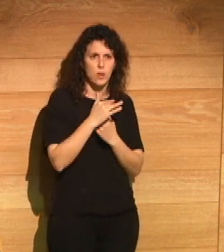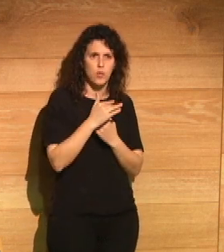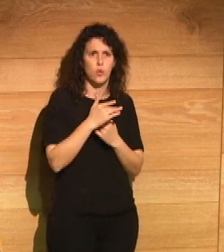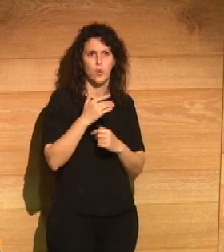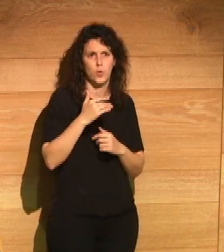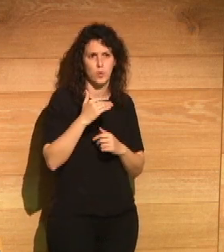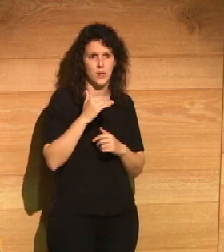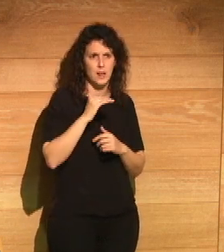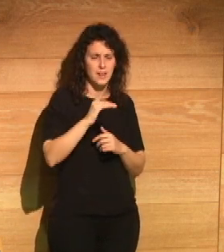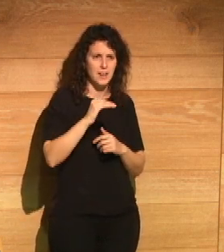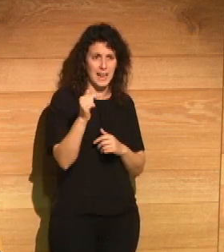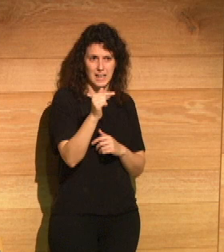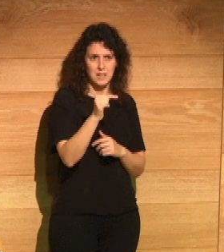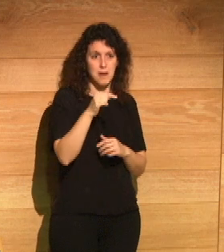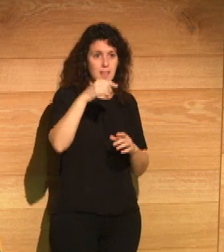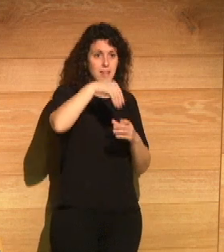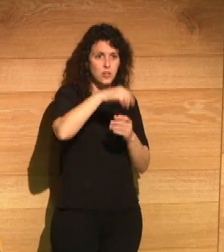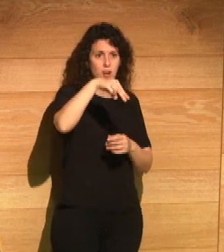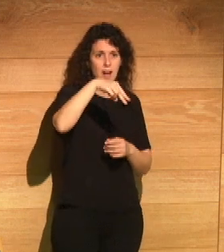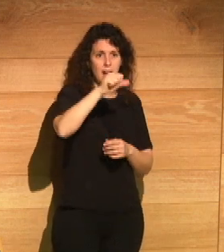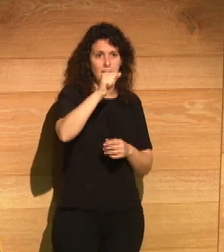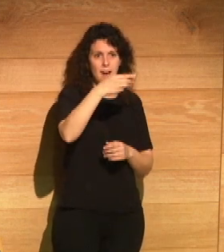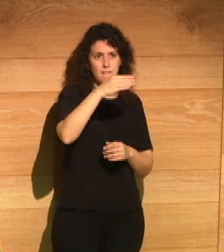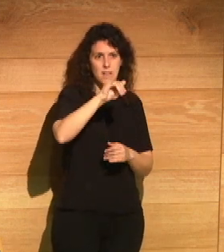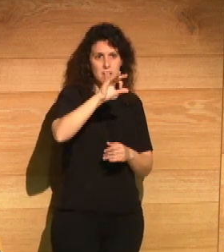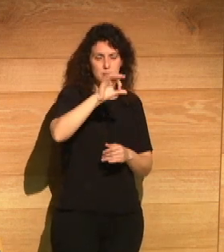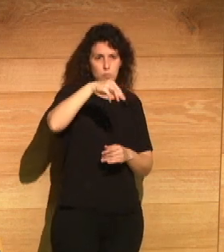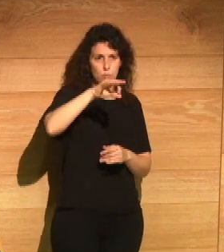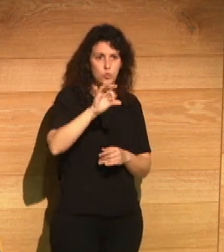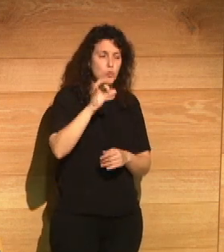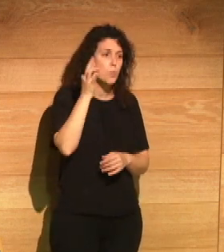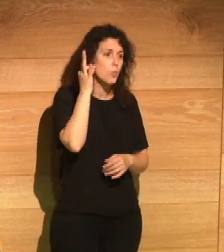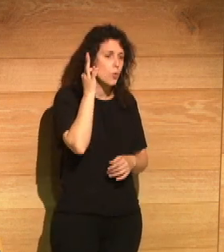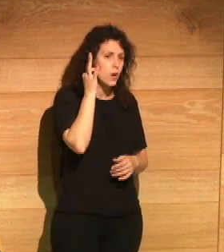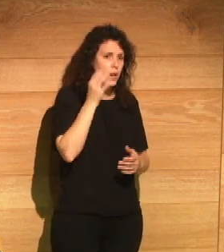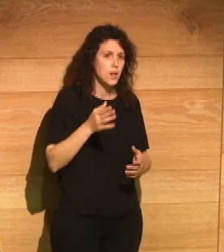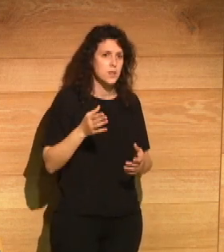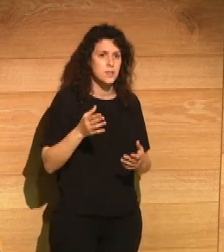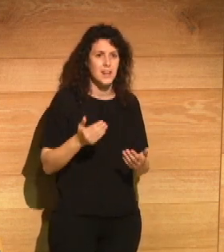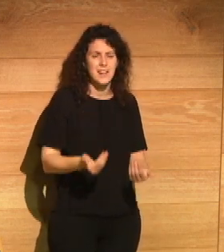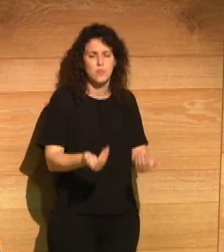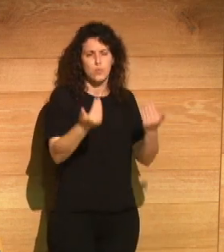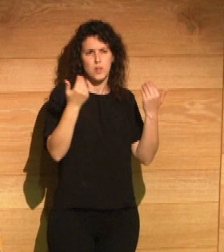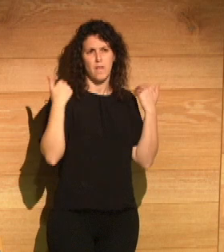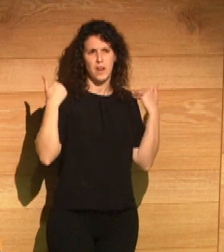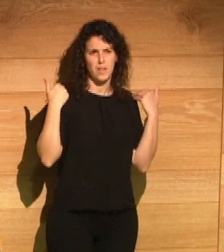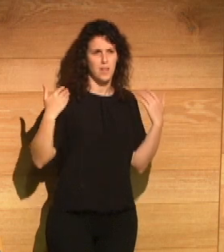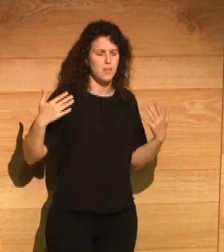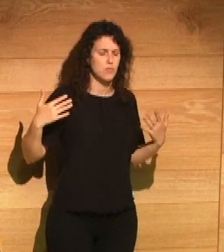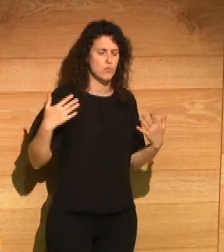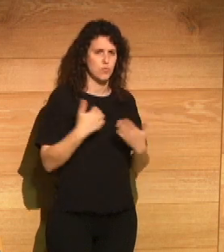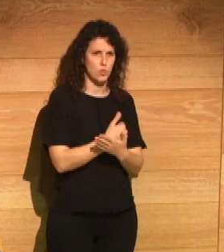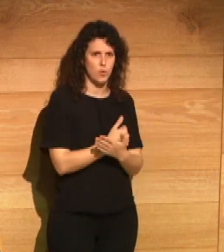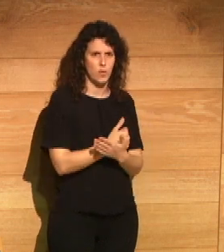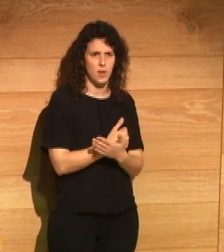particularmente en Los Abismos, cómo estas mujeres asumen casi con una